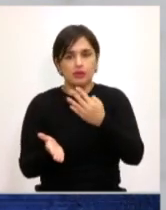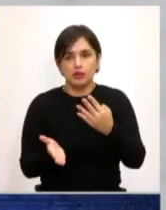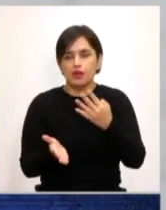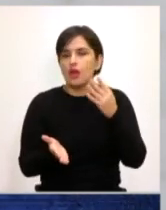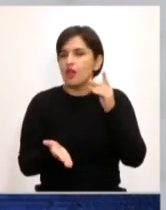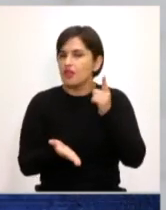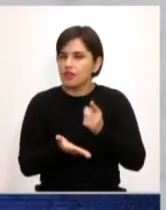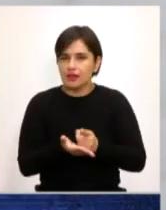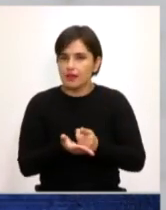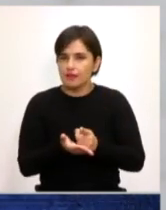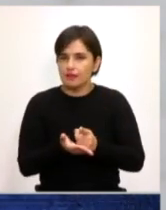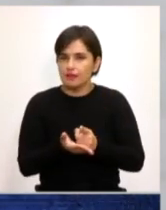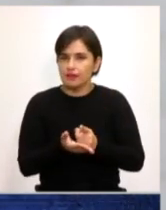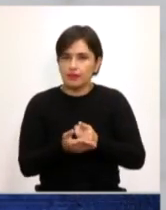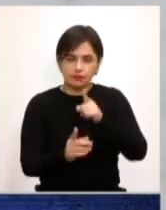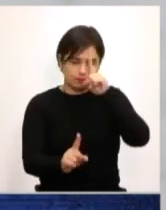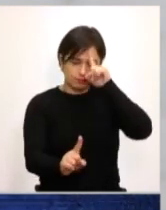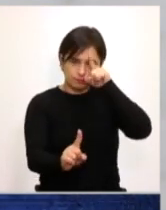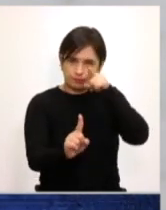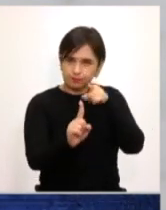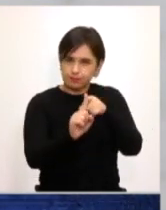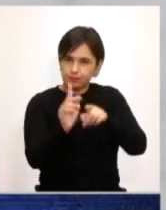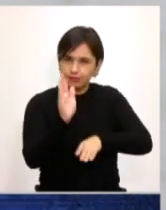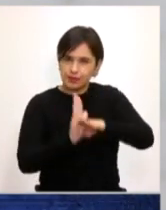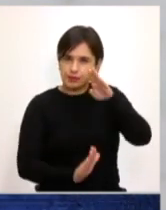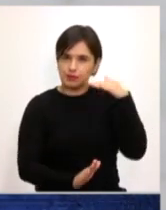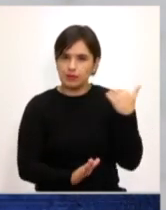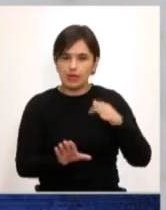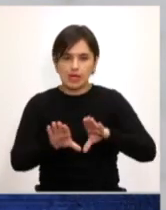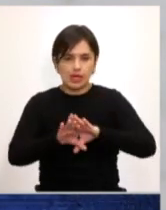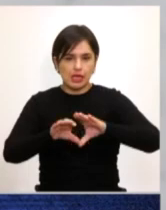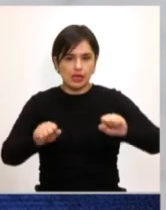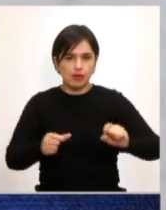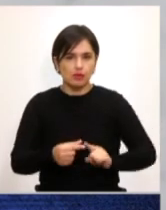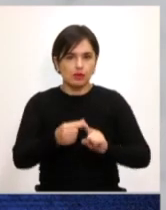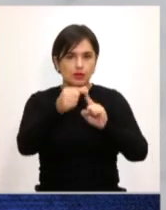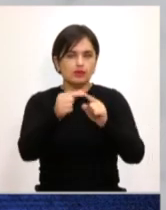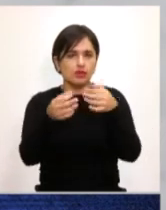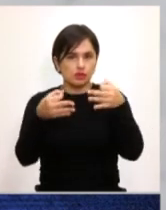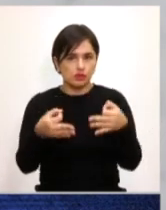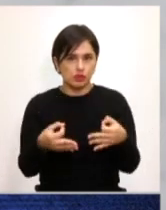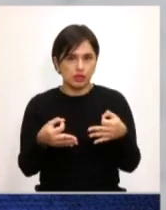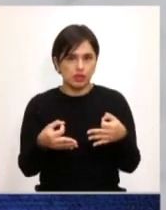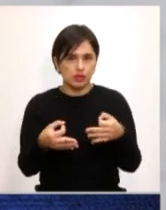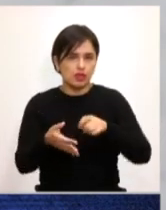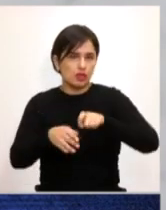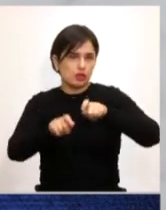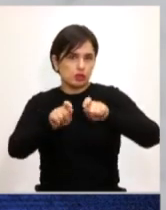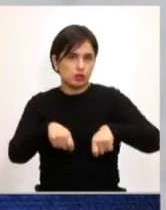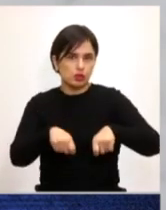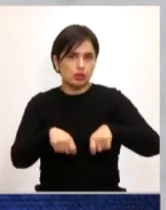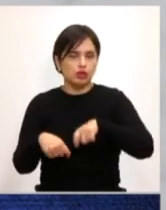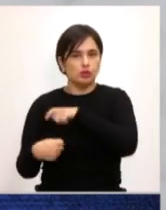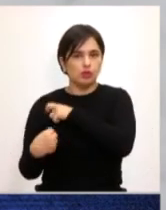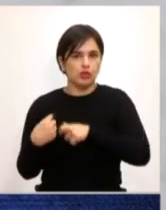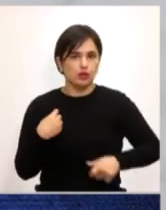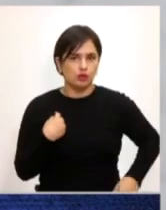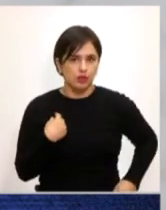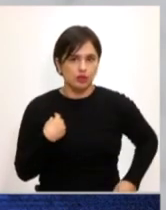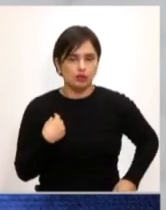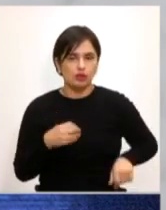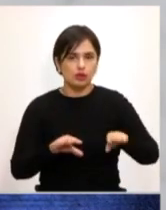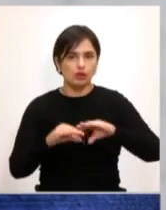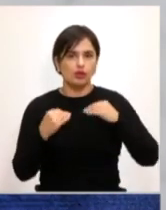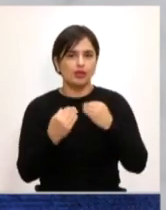tener como uno de sus ejes centrales el acuerdo priorizado de seguridad suscrito por el Ejecutivo, la Cámara